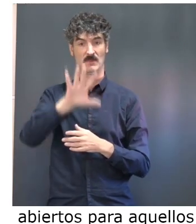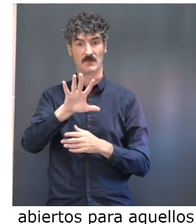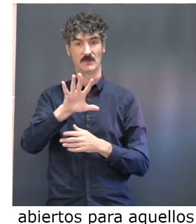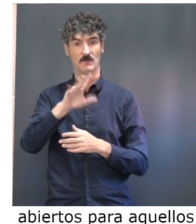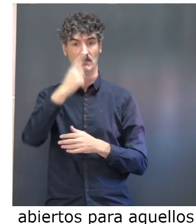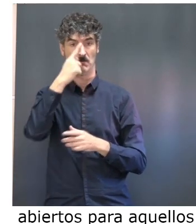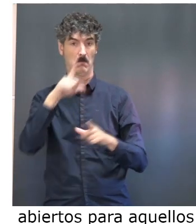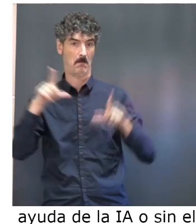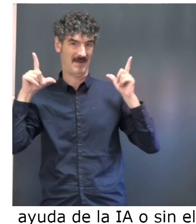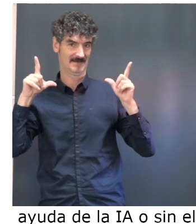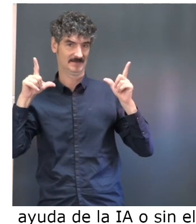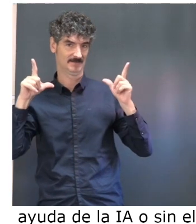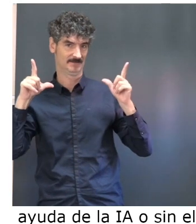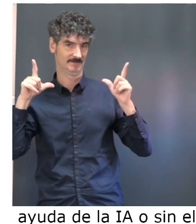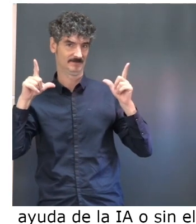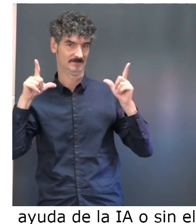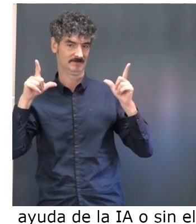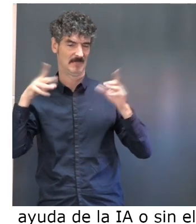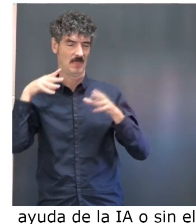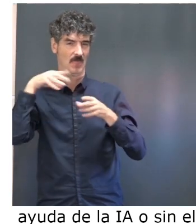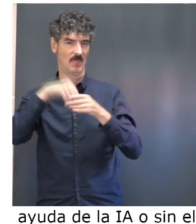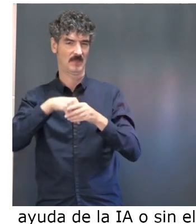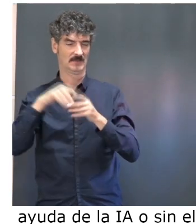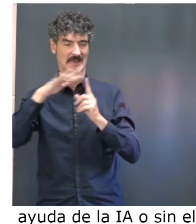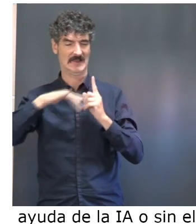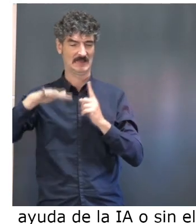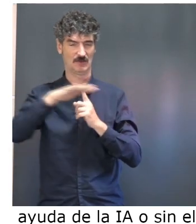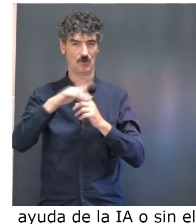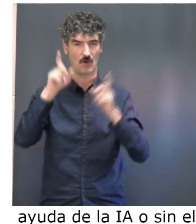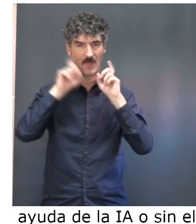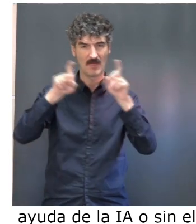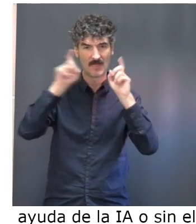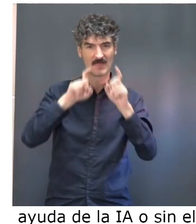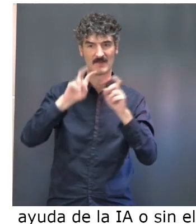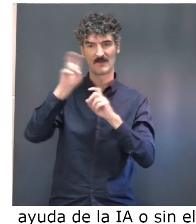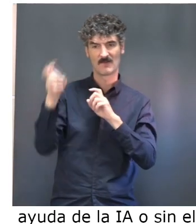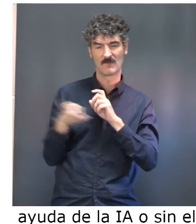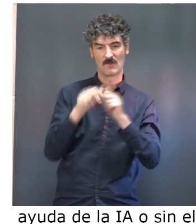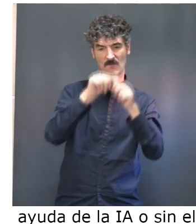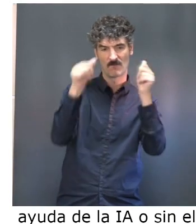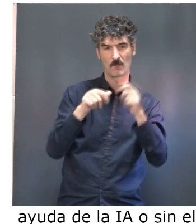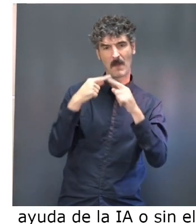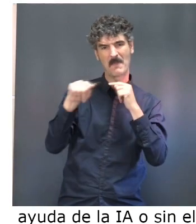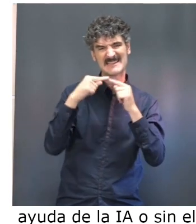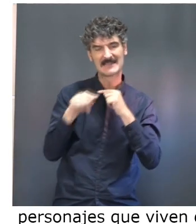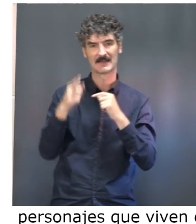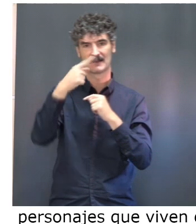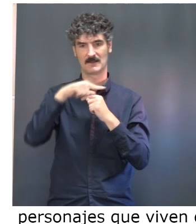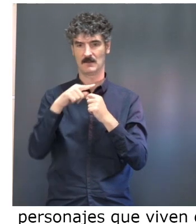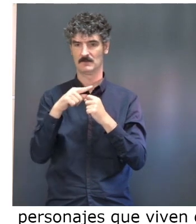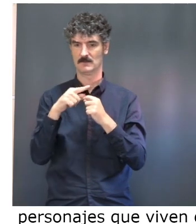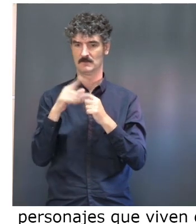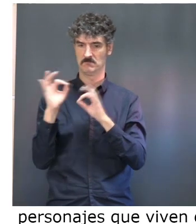personajes que viven en este entorno educativo. Hay una serie también de elementos y mensajes que se han cuidado